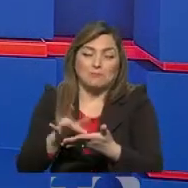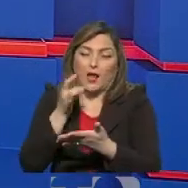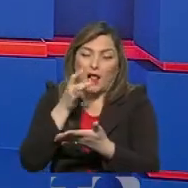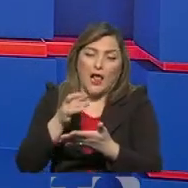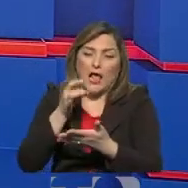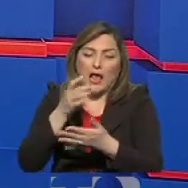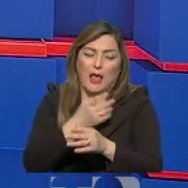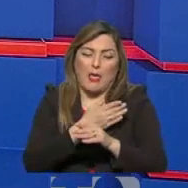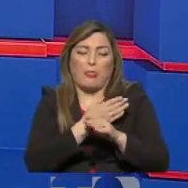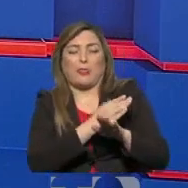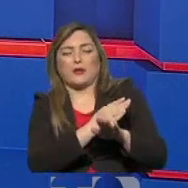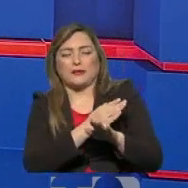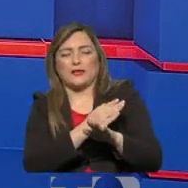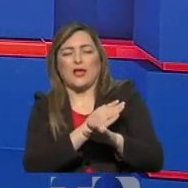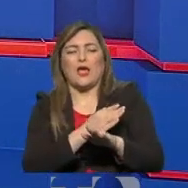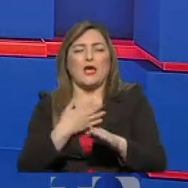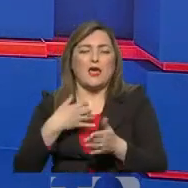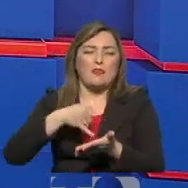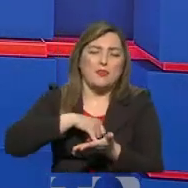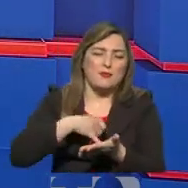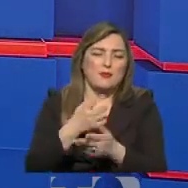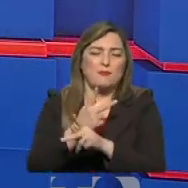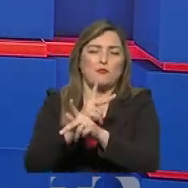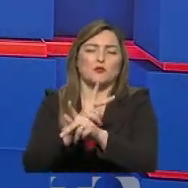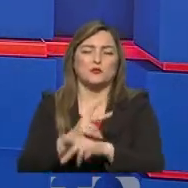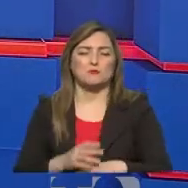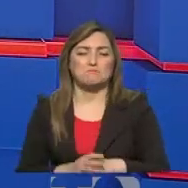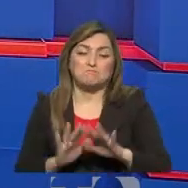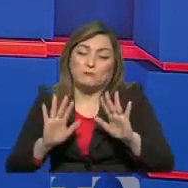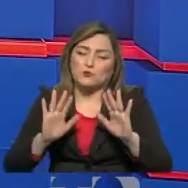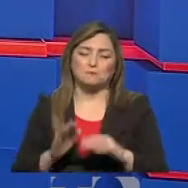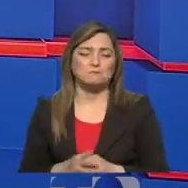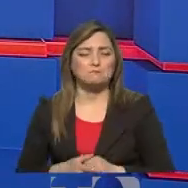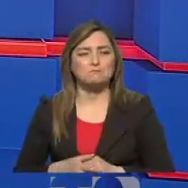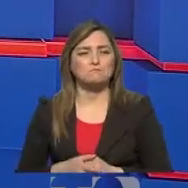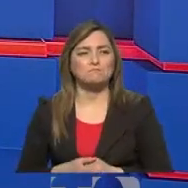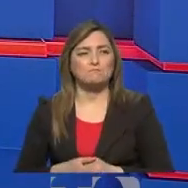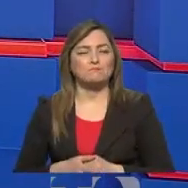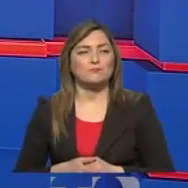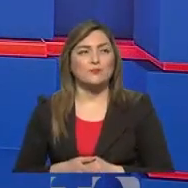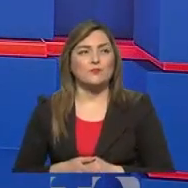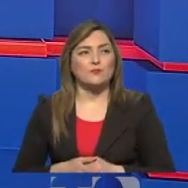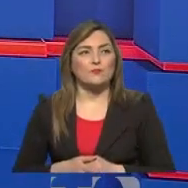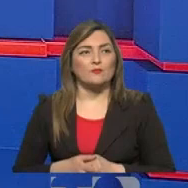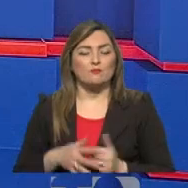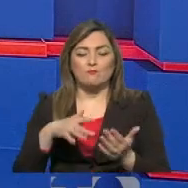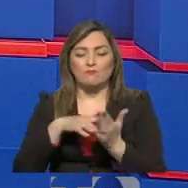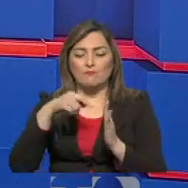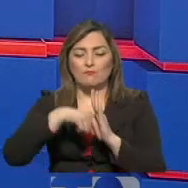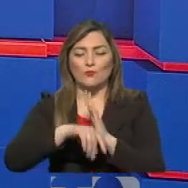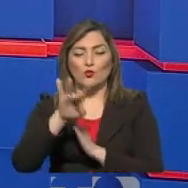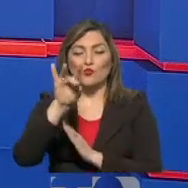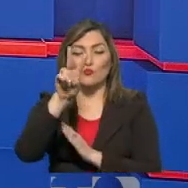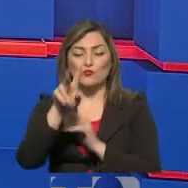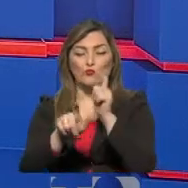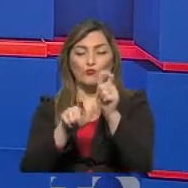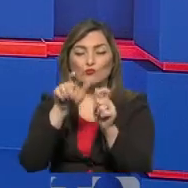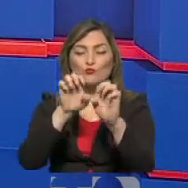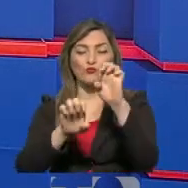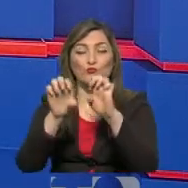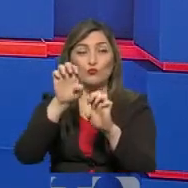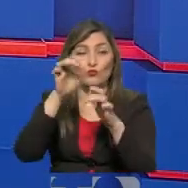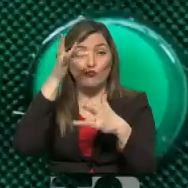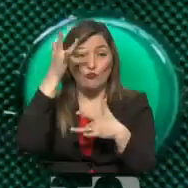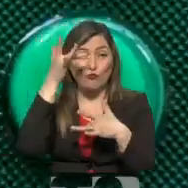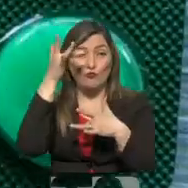ARN mensajero, como la de Pfizer o la de Moderna, tengan la misma eficacia. Por ahora, este pequeño estudio de más de 82 pacientes con